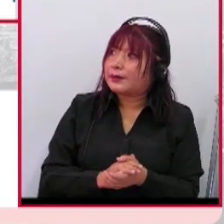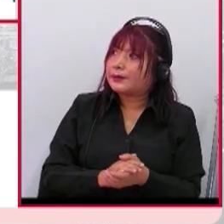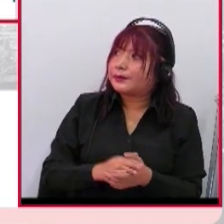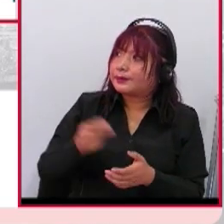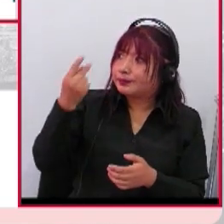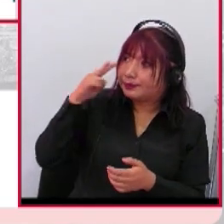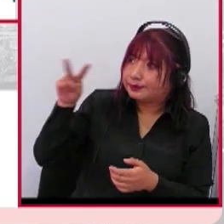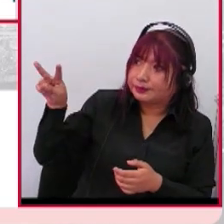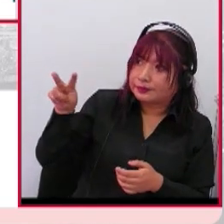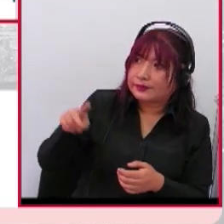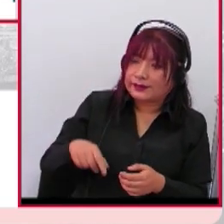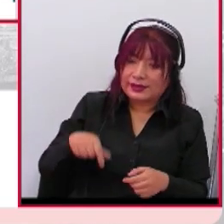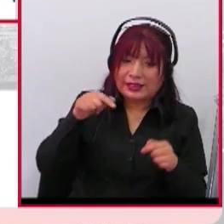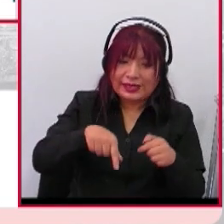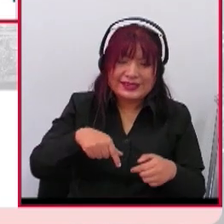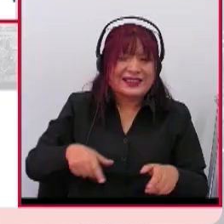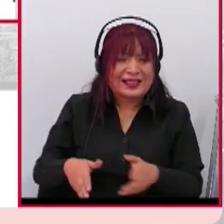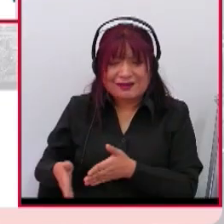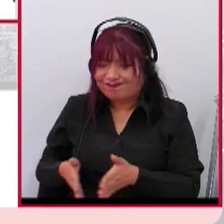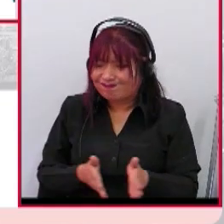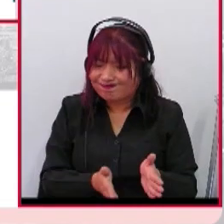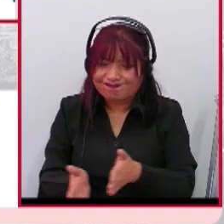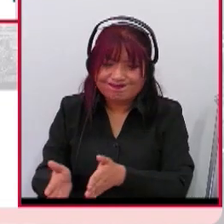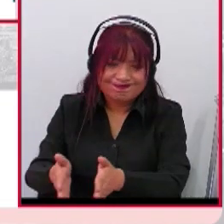Es un camino que hemos ido sosteniéndolo